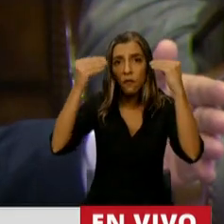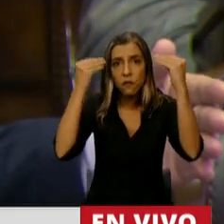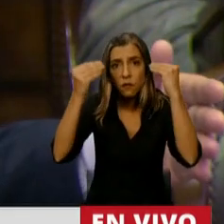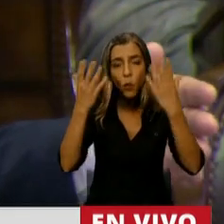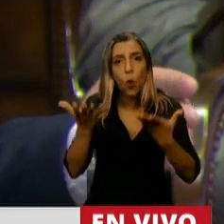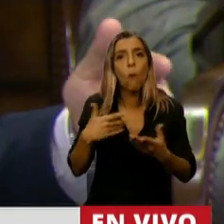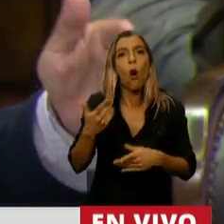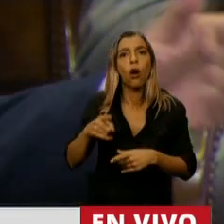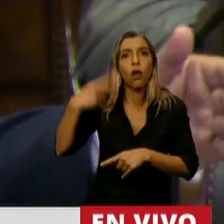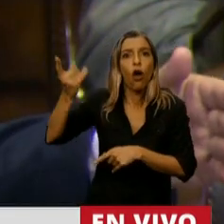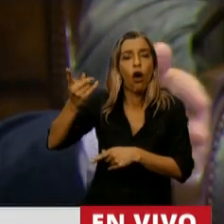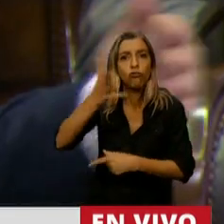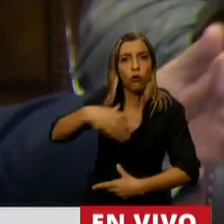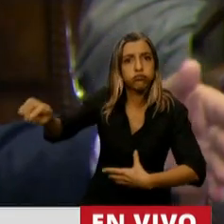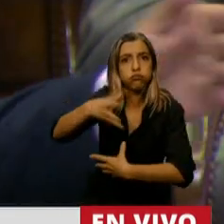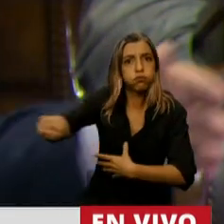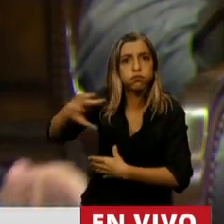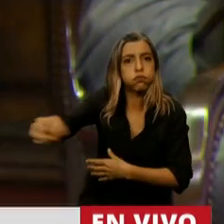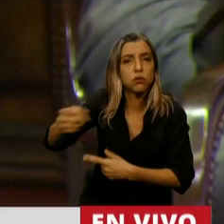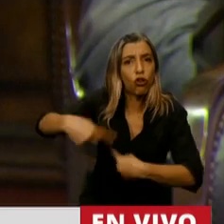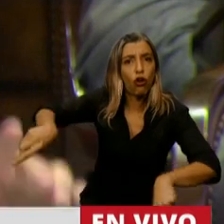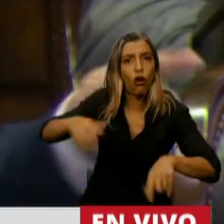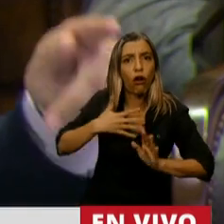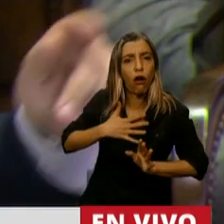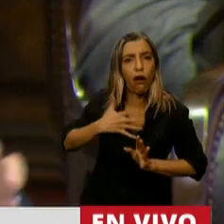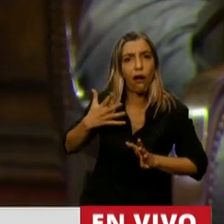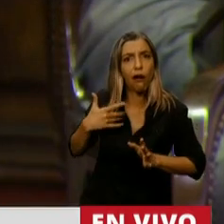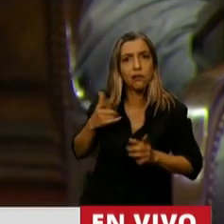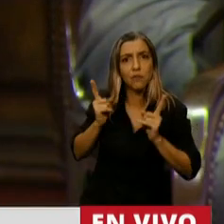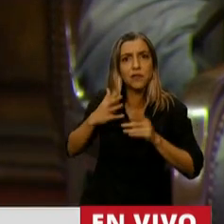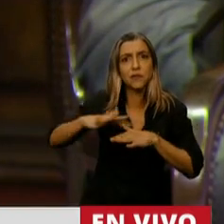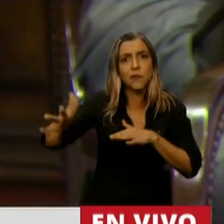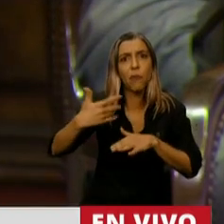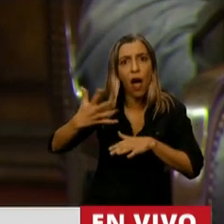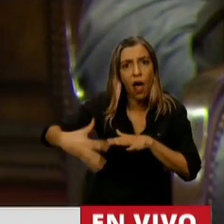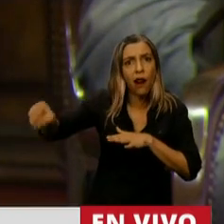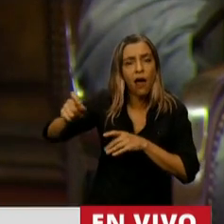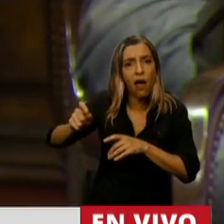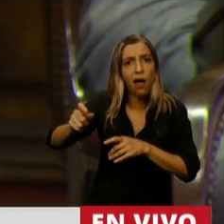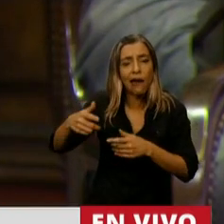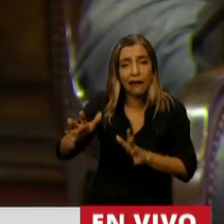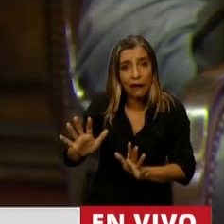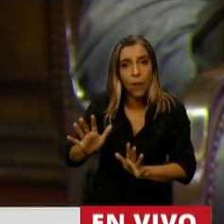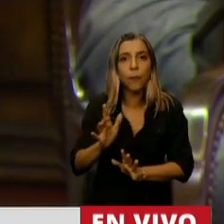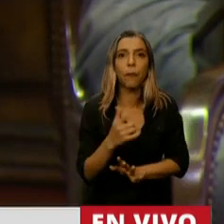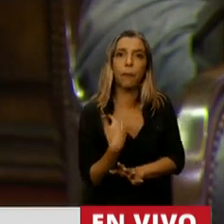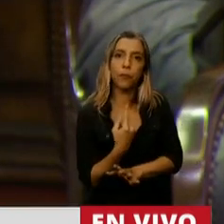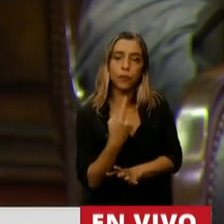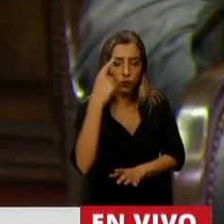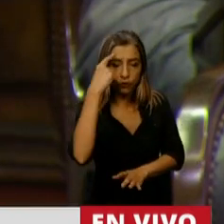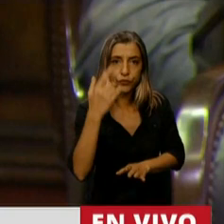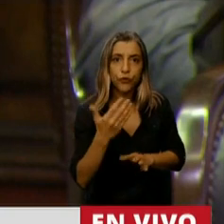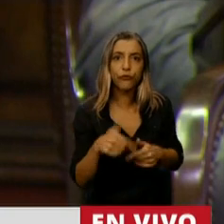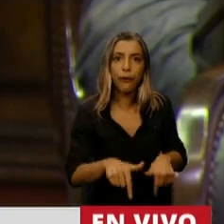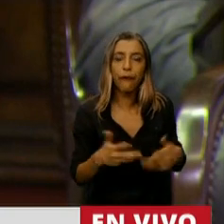depredación de la riqueza ictícola allí en el mar austral pero somos incapaces y lo